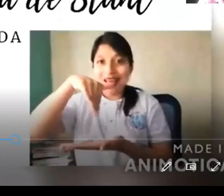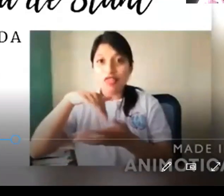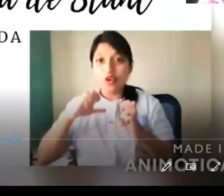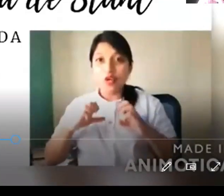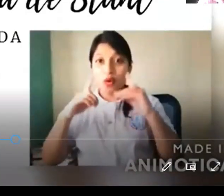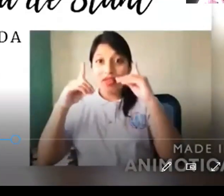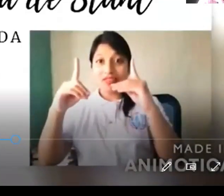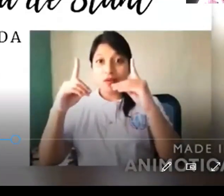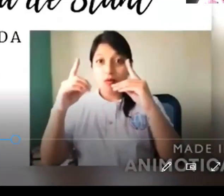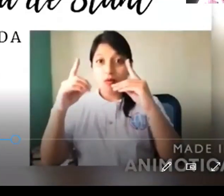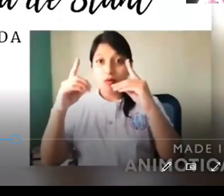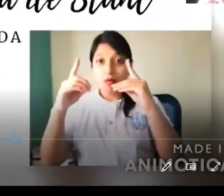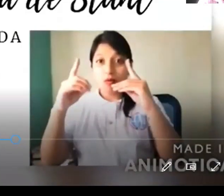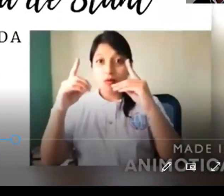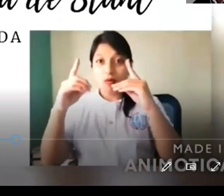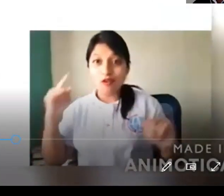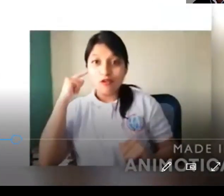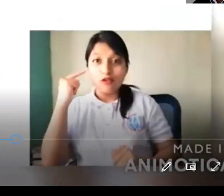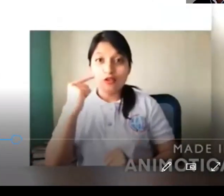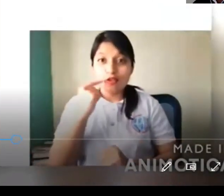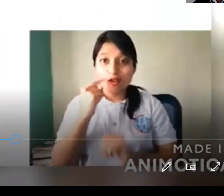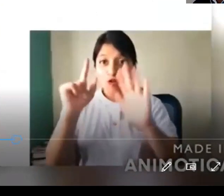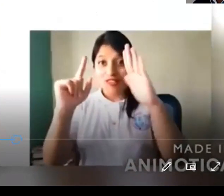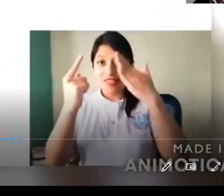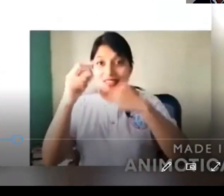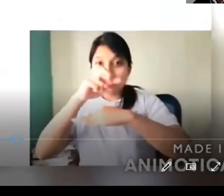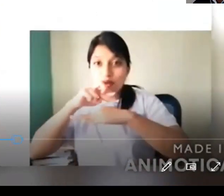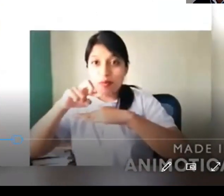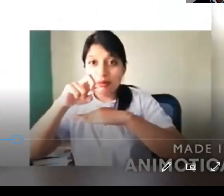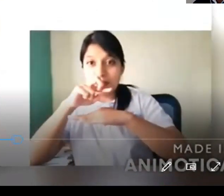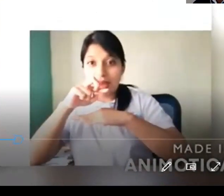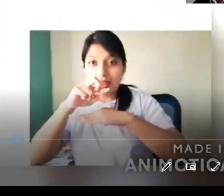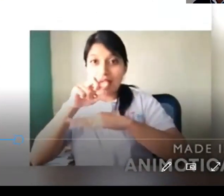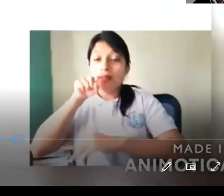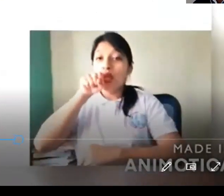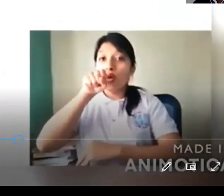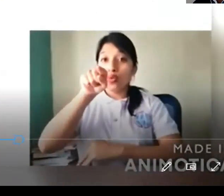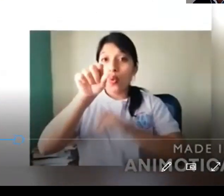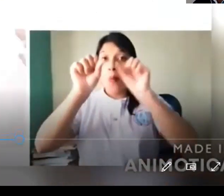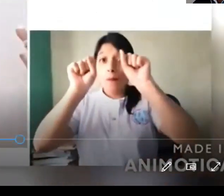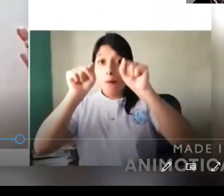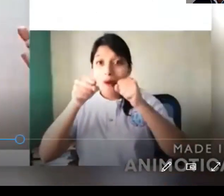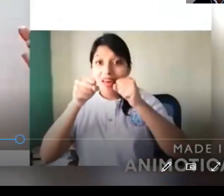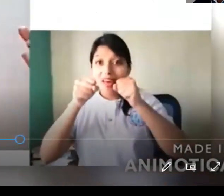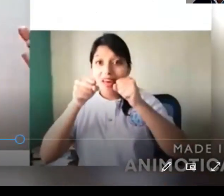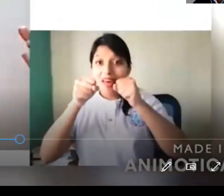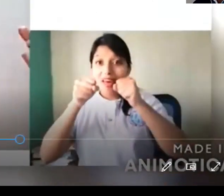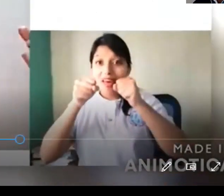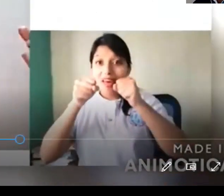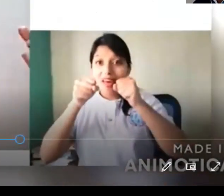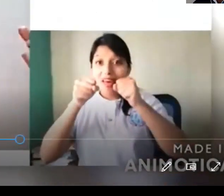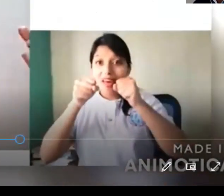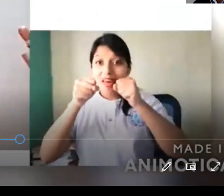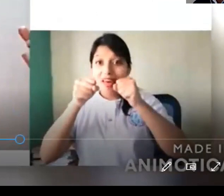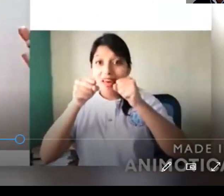Centro Educativo para Niños Sordos, Doctora Honoris Causa Elisa Molina Destal, sexto primaria, discapacidad